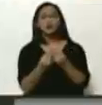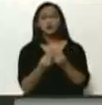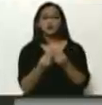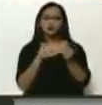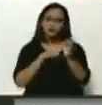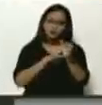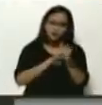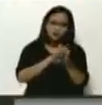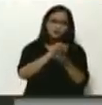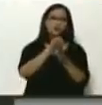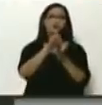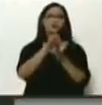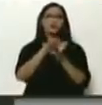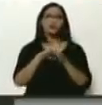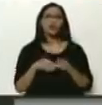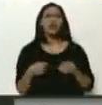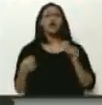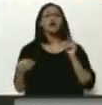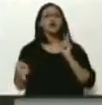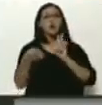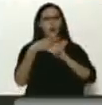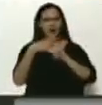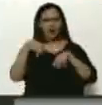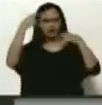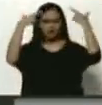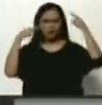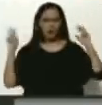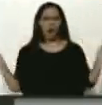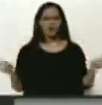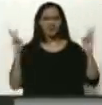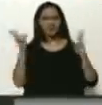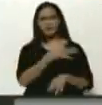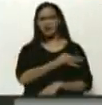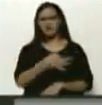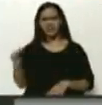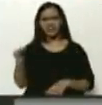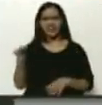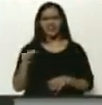unidos salgamos. Numeral, chavismo, victoria perfecta.